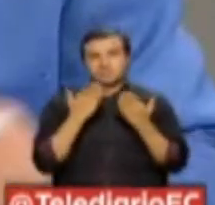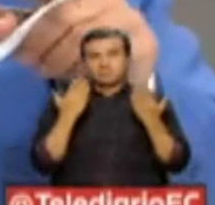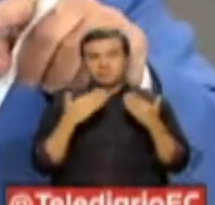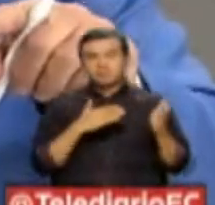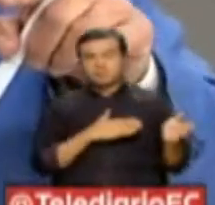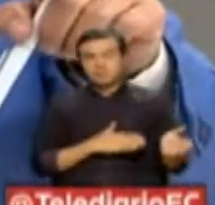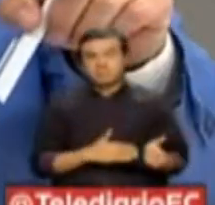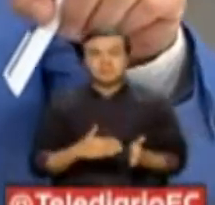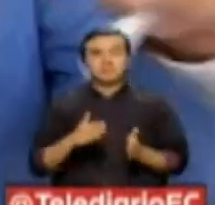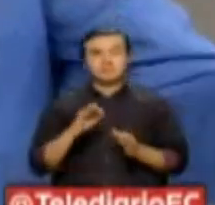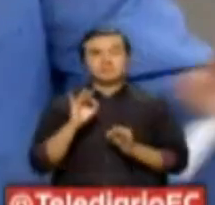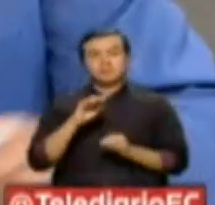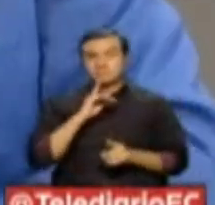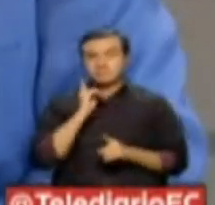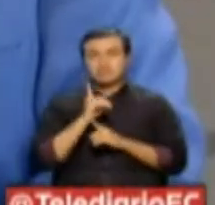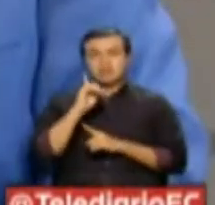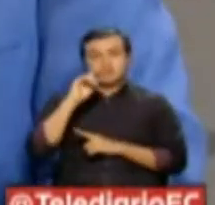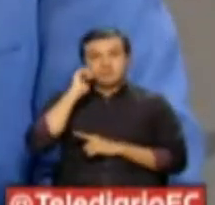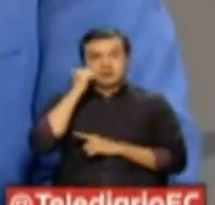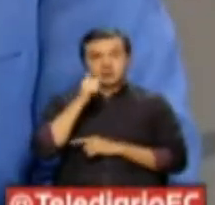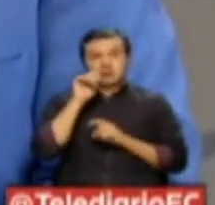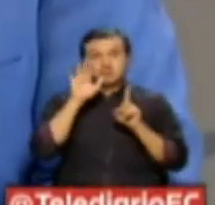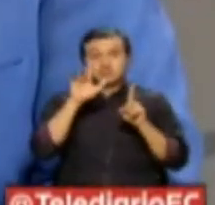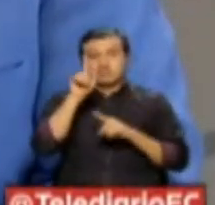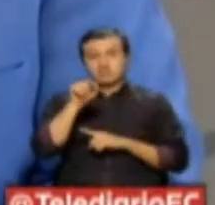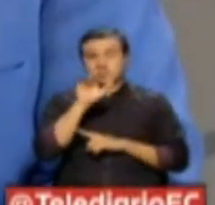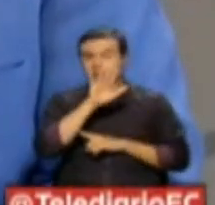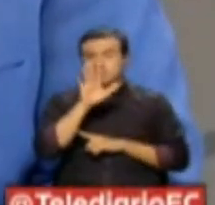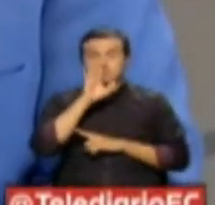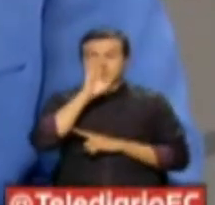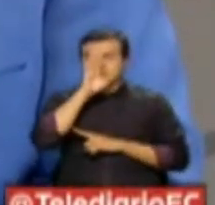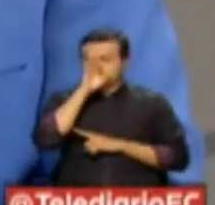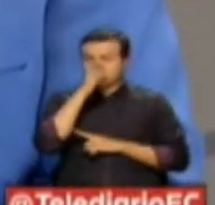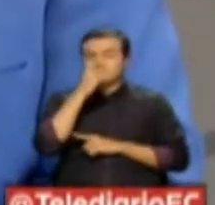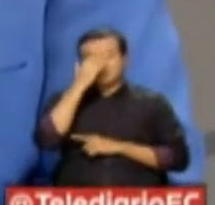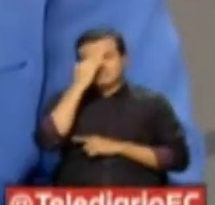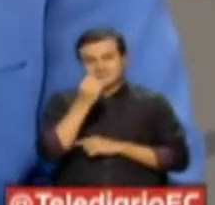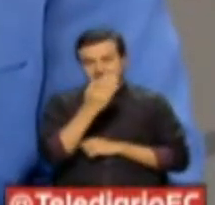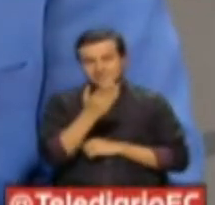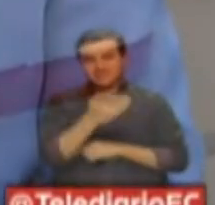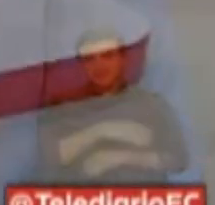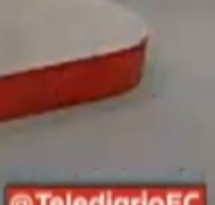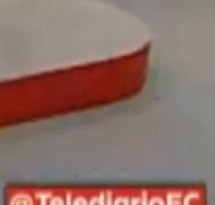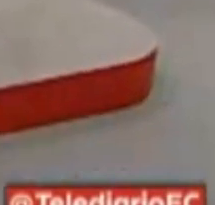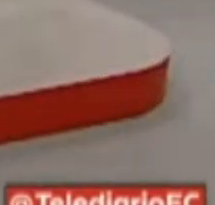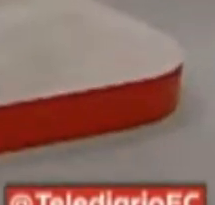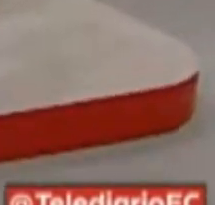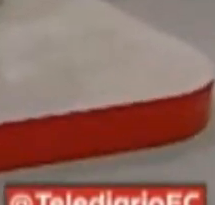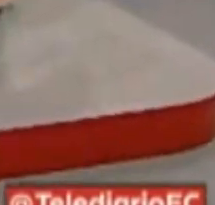sintonía invitándoles para mañana 6 y 55 como siempre buenos días